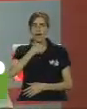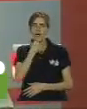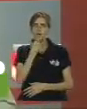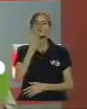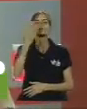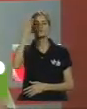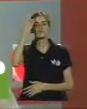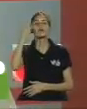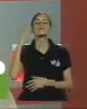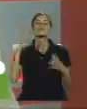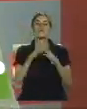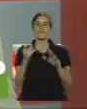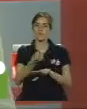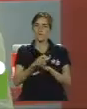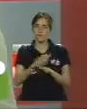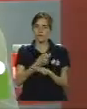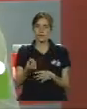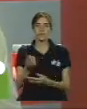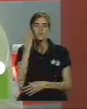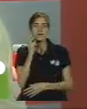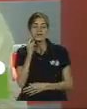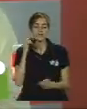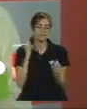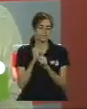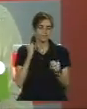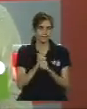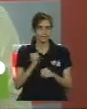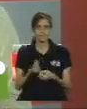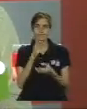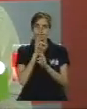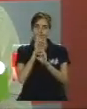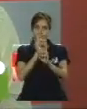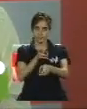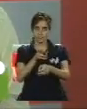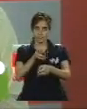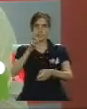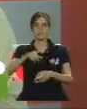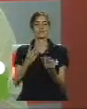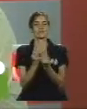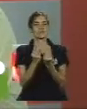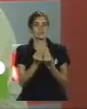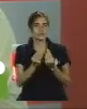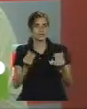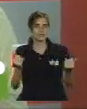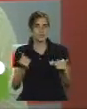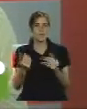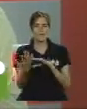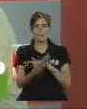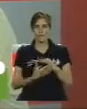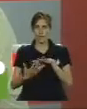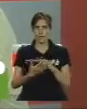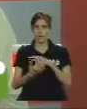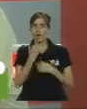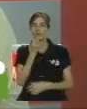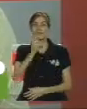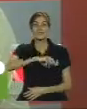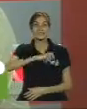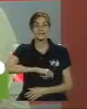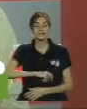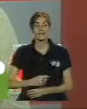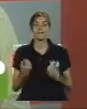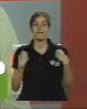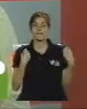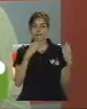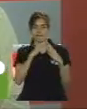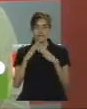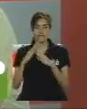porque sabe que todo el gobierno revolucionario está trabajando para darle respuesta a la solución de su problema, de su necesidad de vivienda.